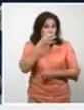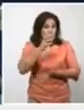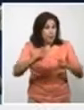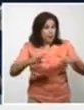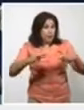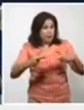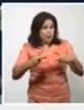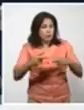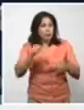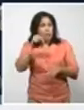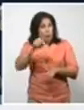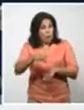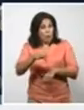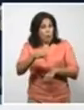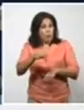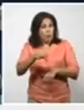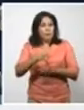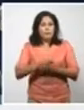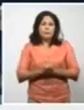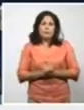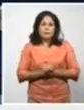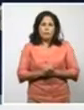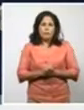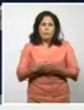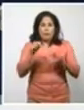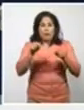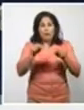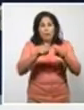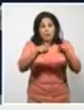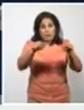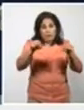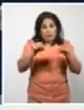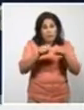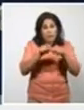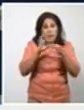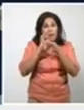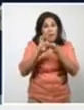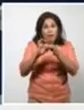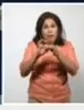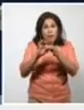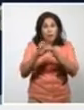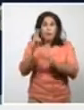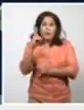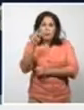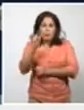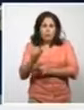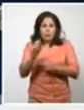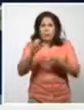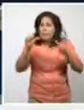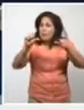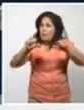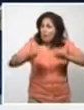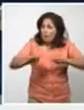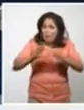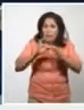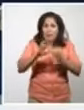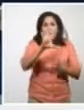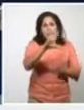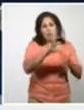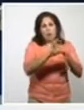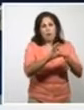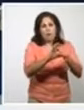Hoy tenemos en nuestras salas de terapia intensiva 2 pacientes críticos y 5 graves,